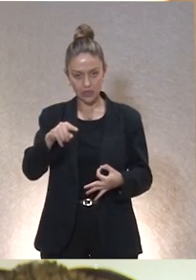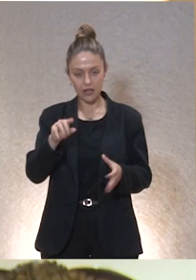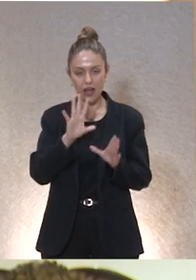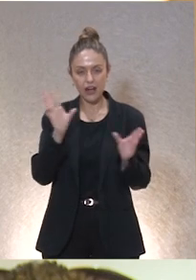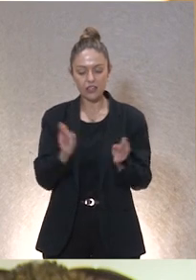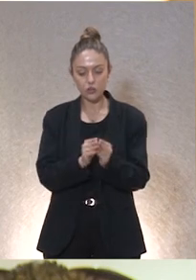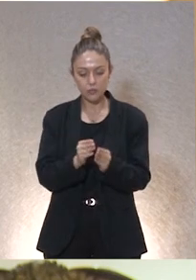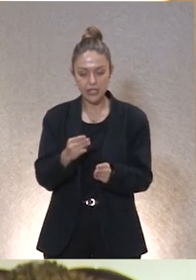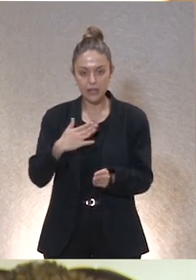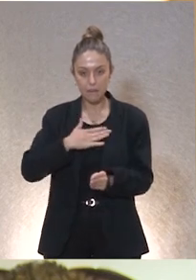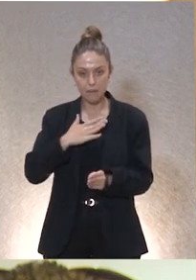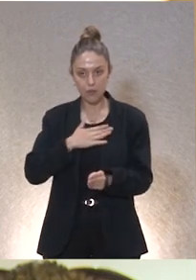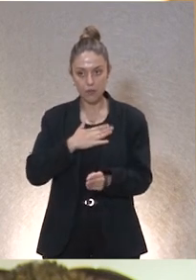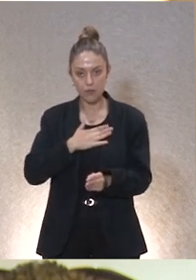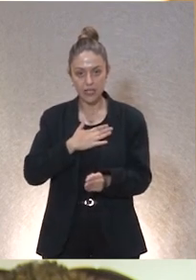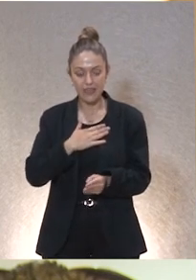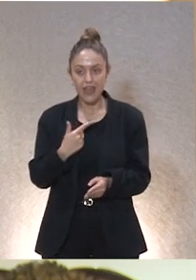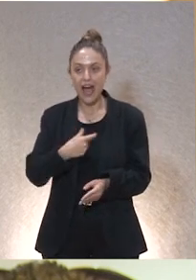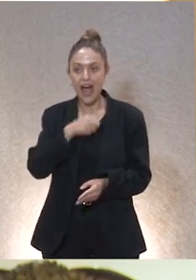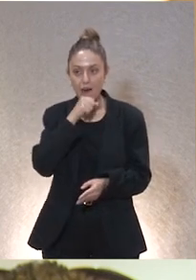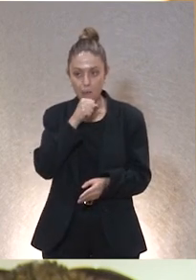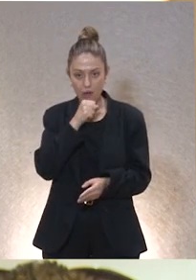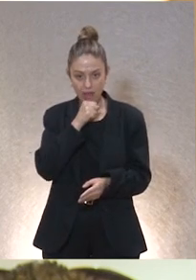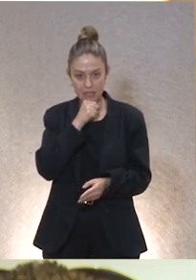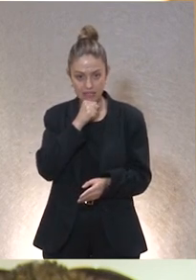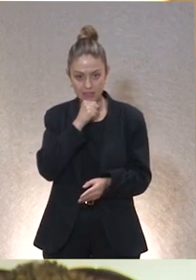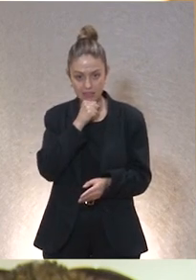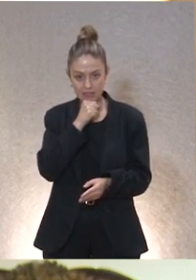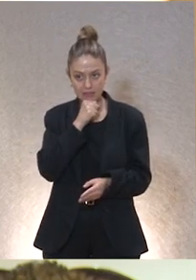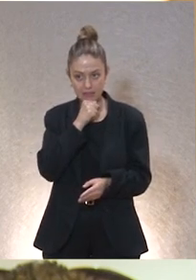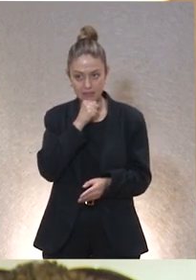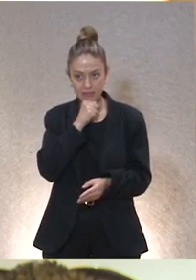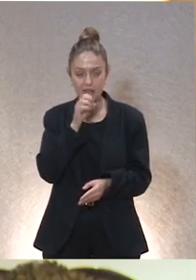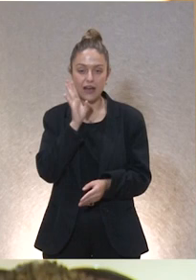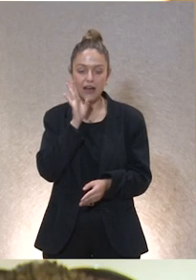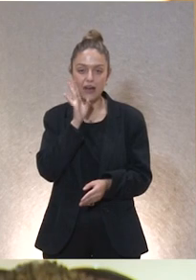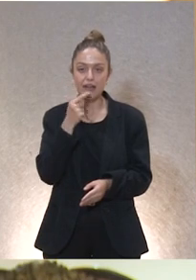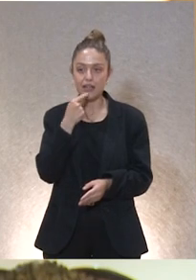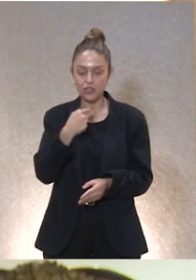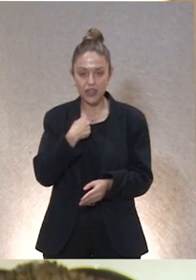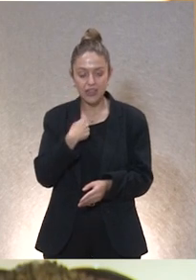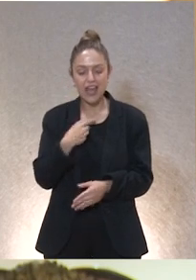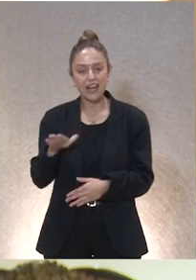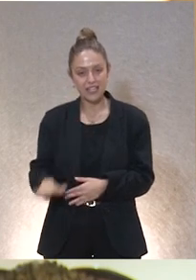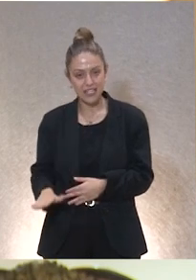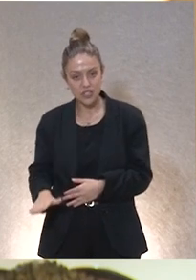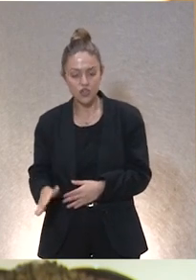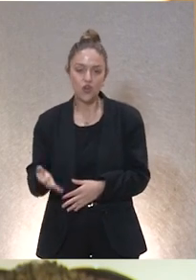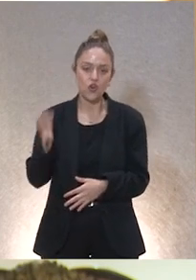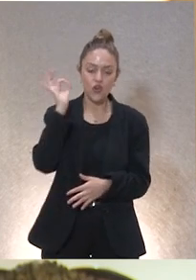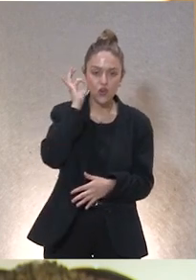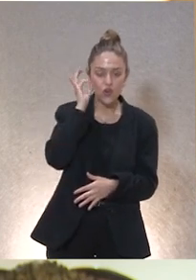palabras propias de nuestras abuelas cuando nos decían niño o niña